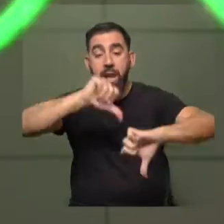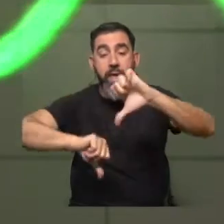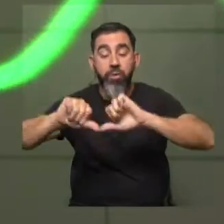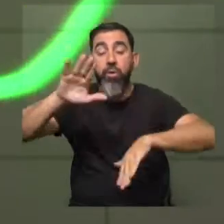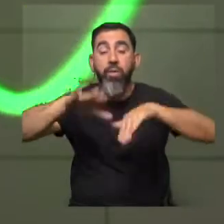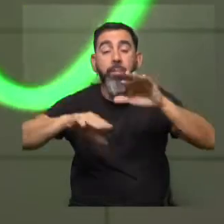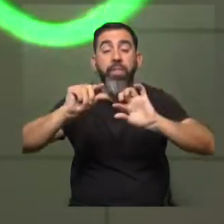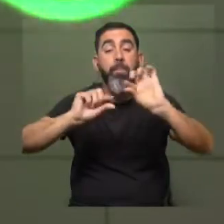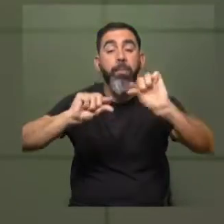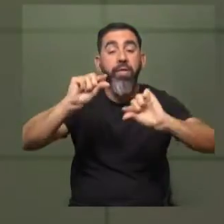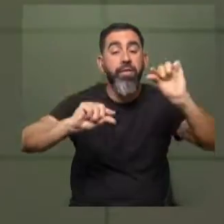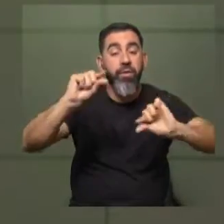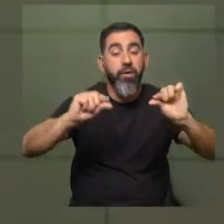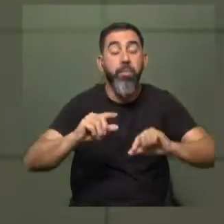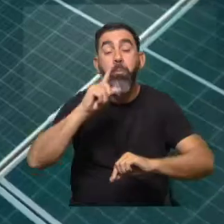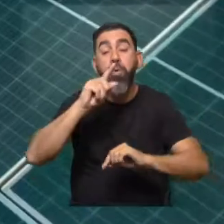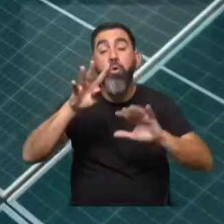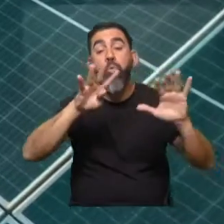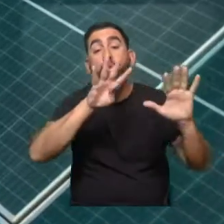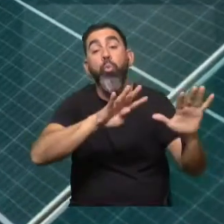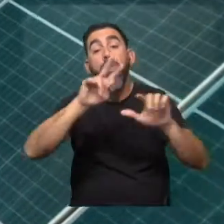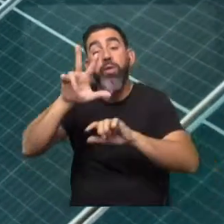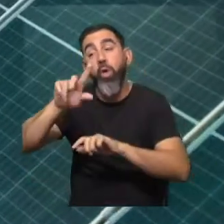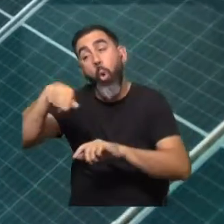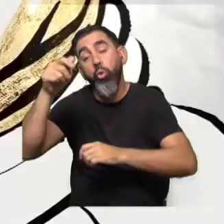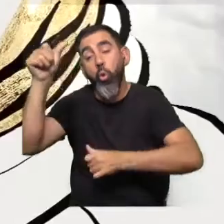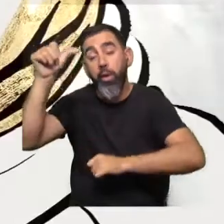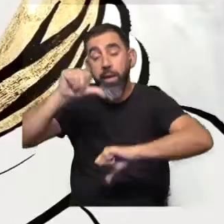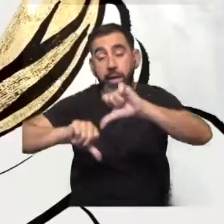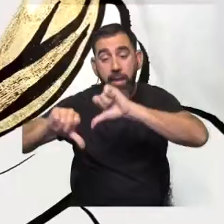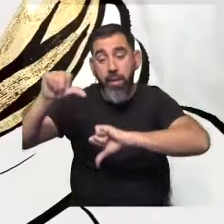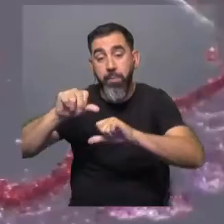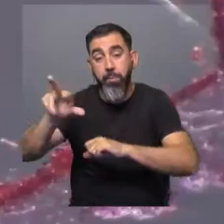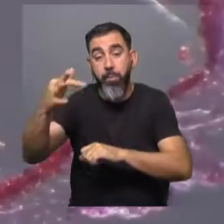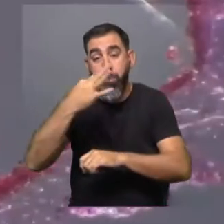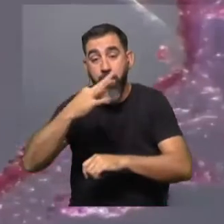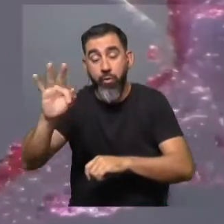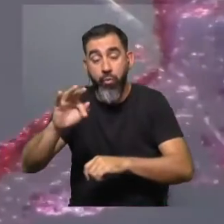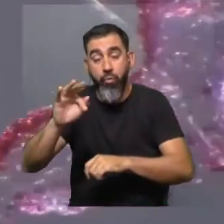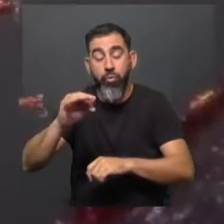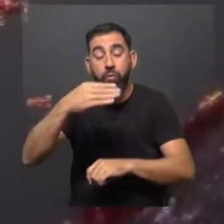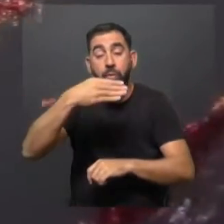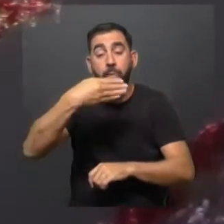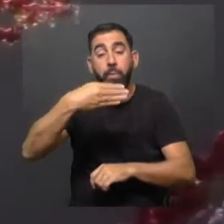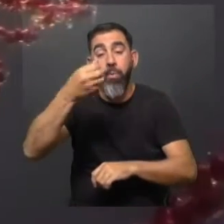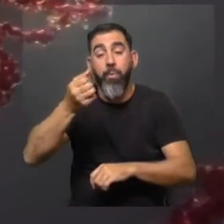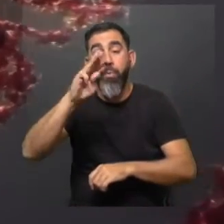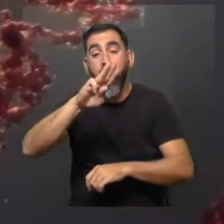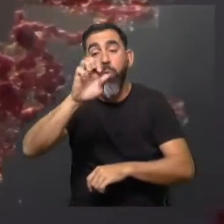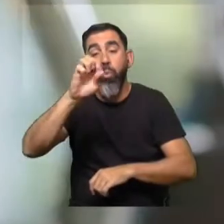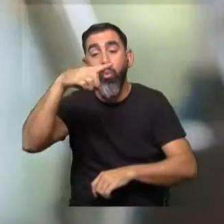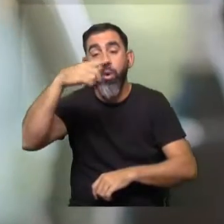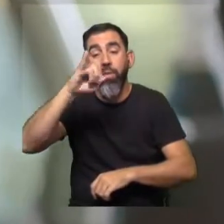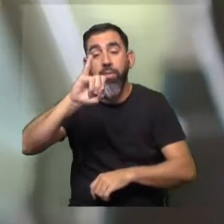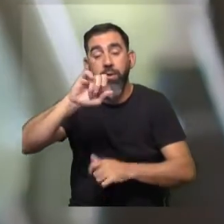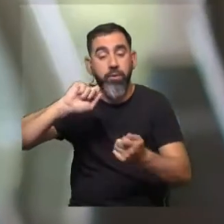su tamaño. Y en 1993, el químico francés Monje Bawendi, del MIT, revolucionó la